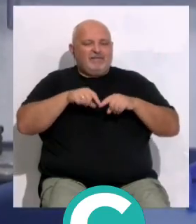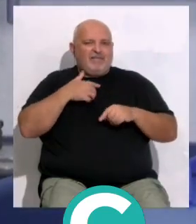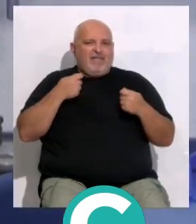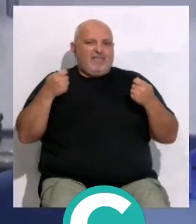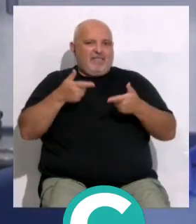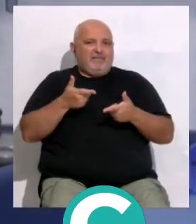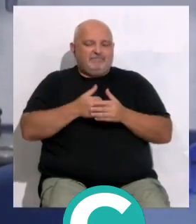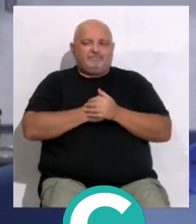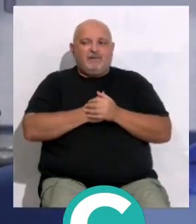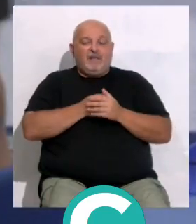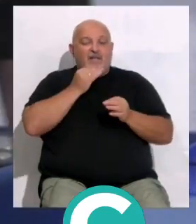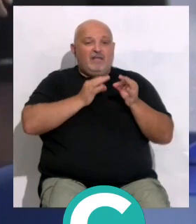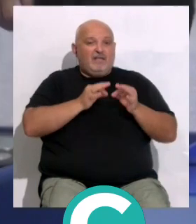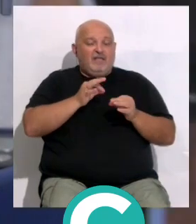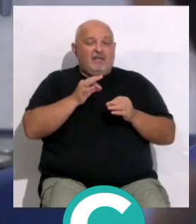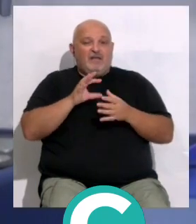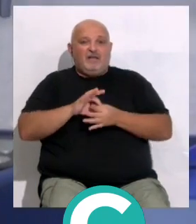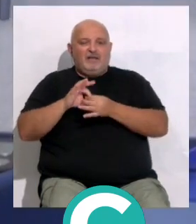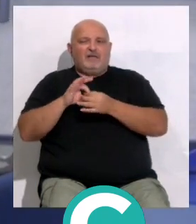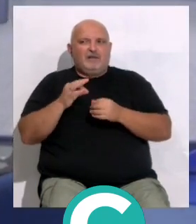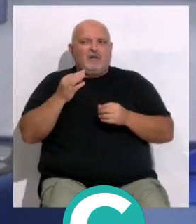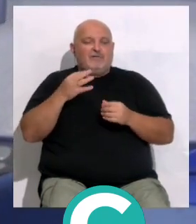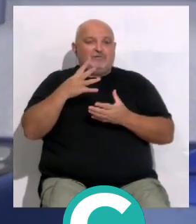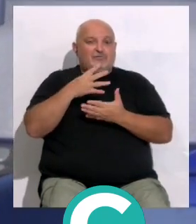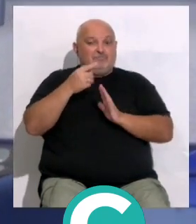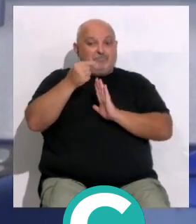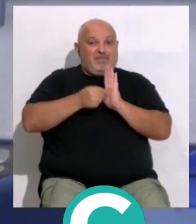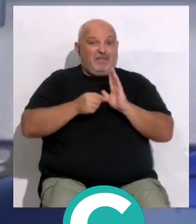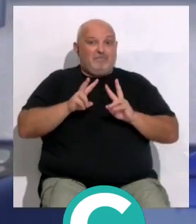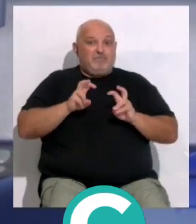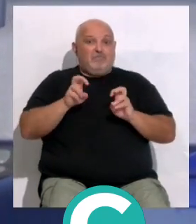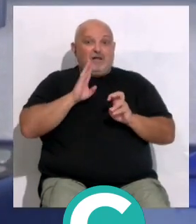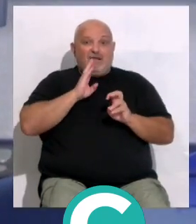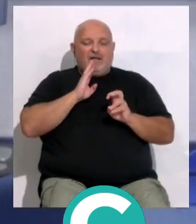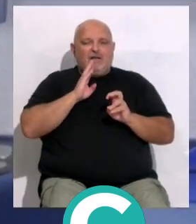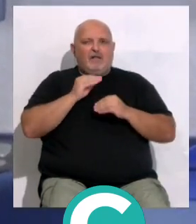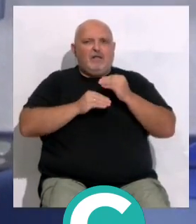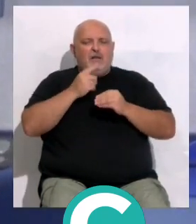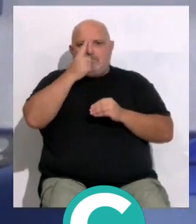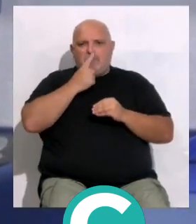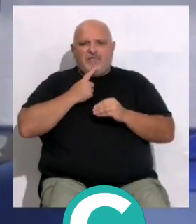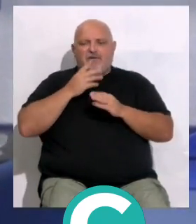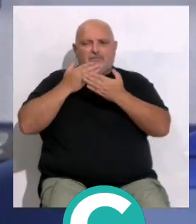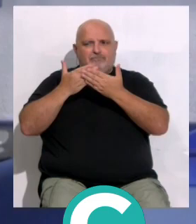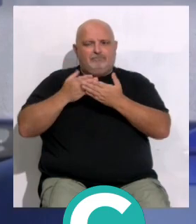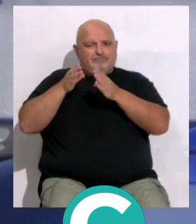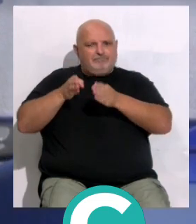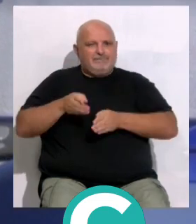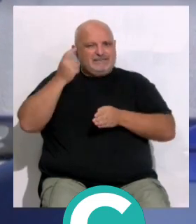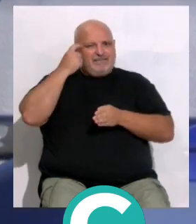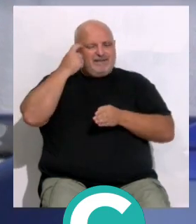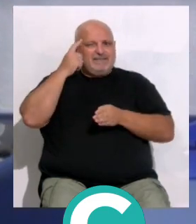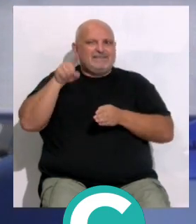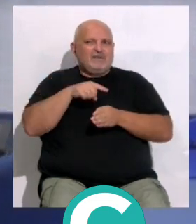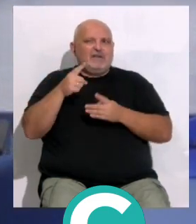aquí, tanto en las dietas como en el ejercicio. Nosotros, con todas estas medidas que hacemos inicialmente, hacemos un perfil de la persona y entonces sabemos